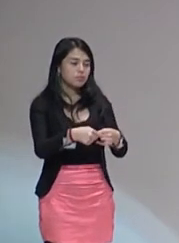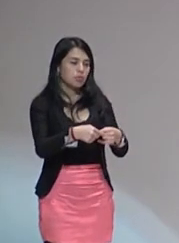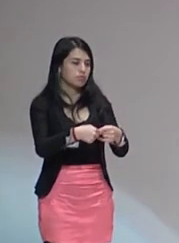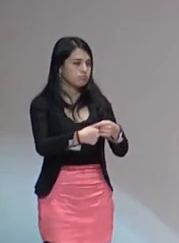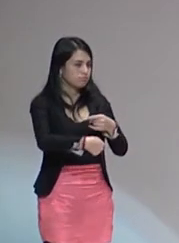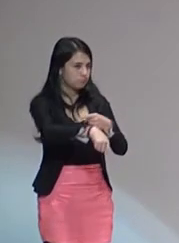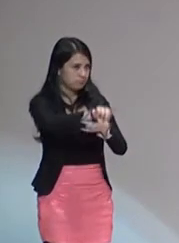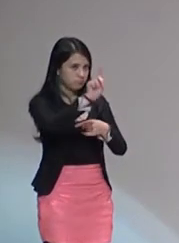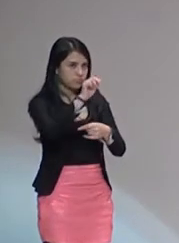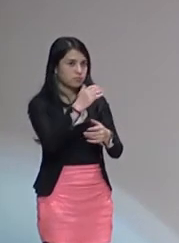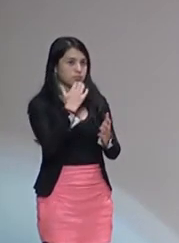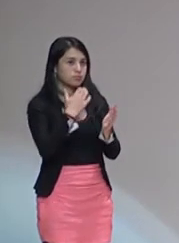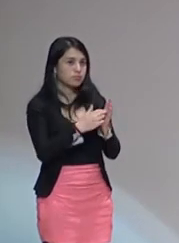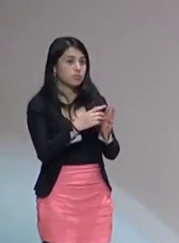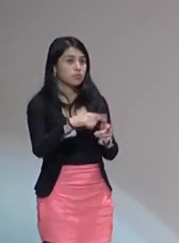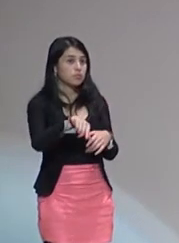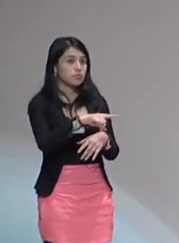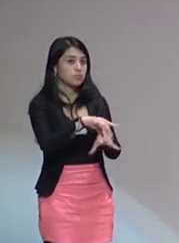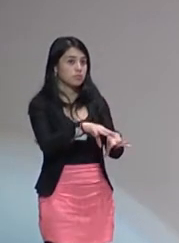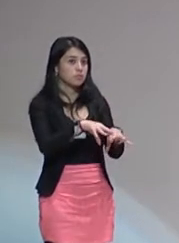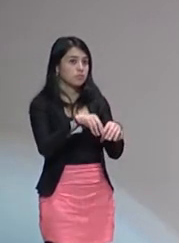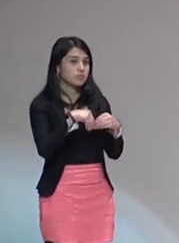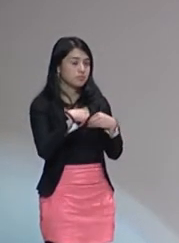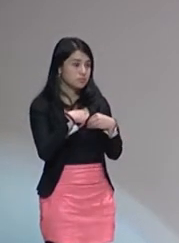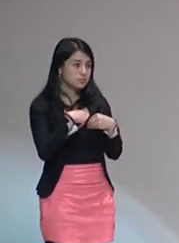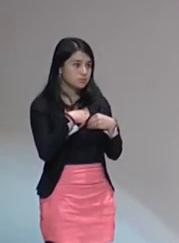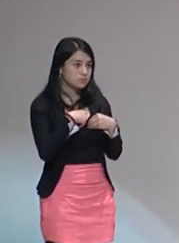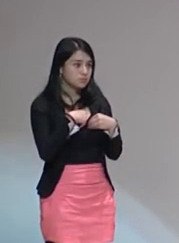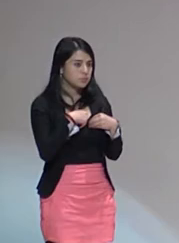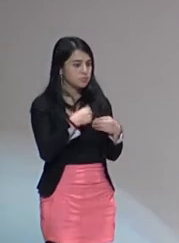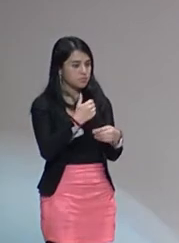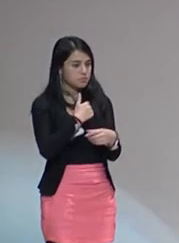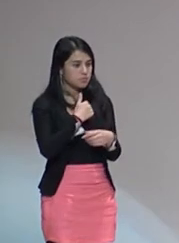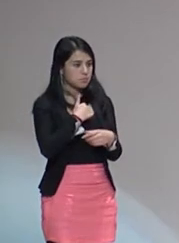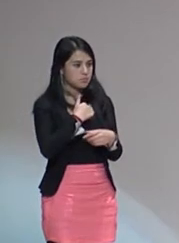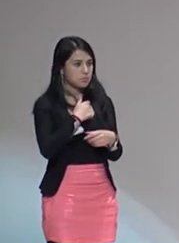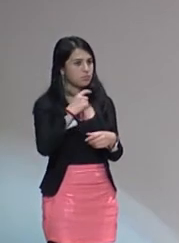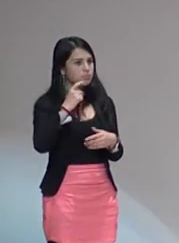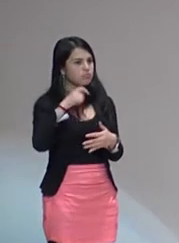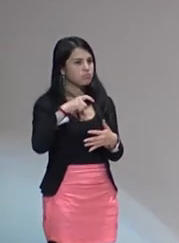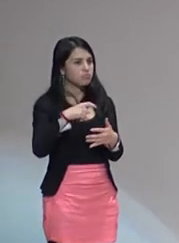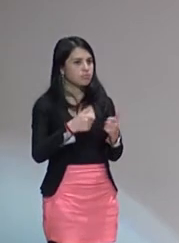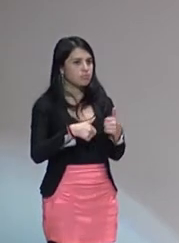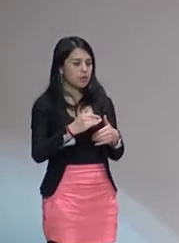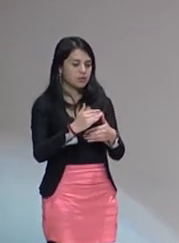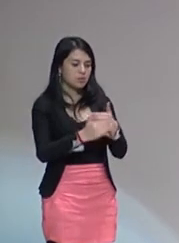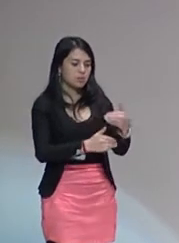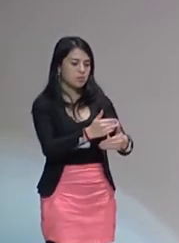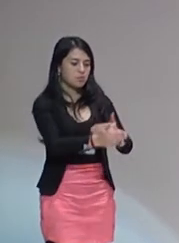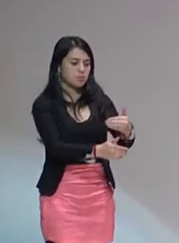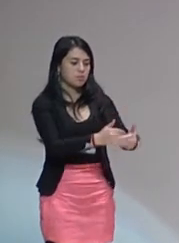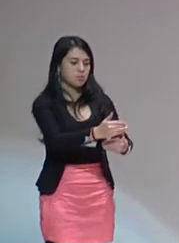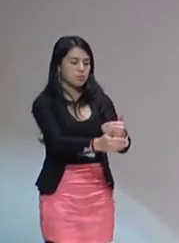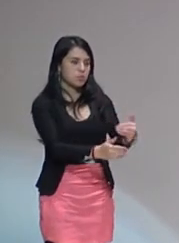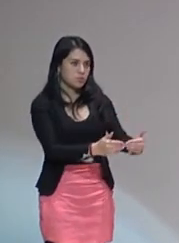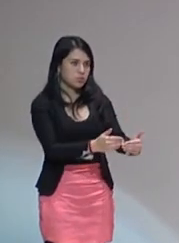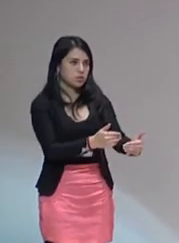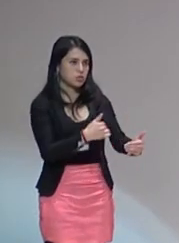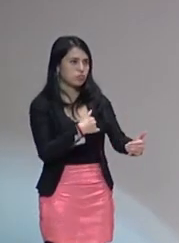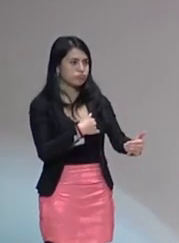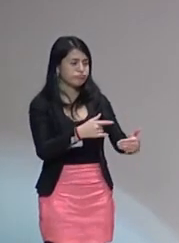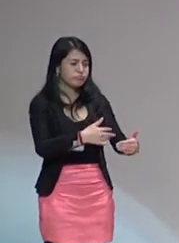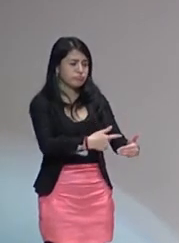Porque uno va aprendiendo y uno necesita un proceso y un aliento